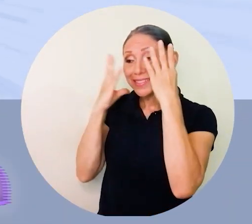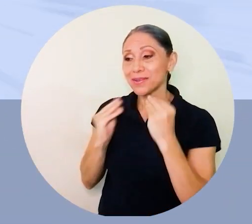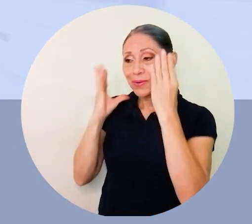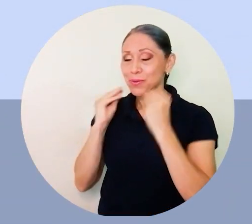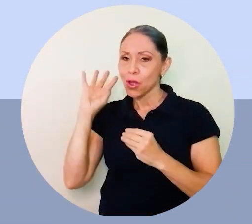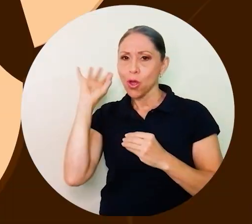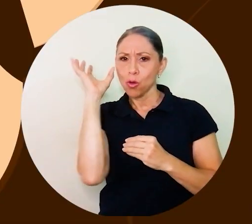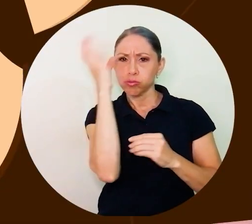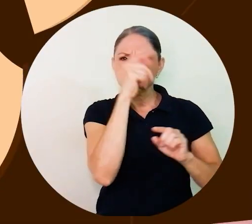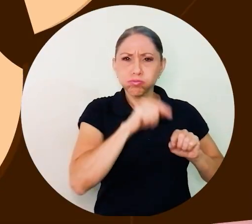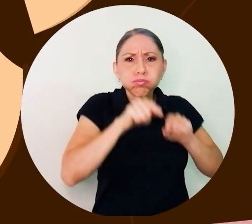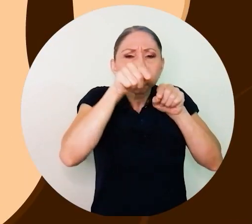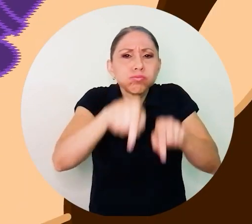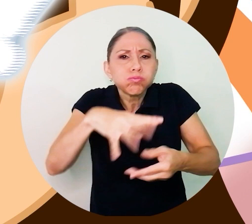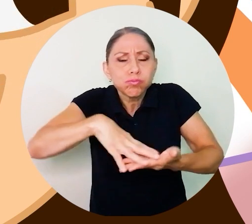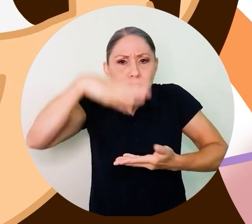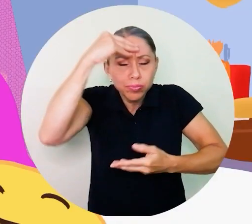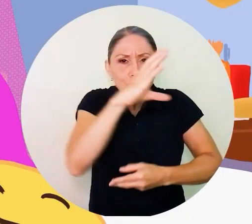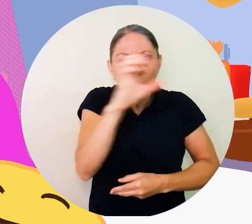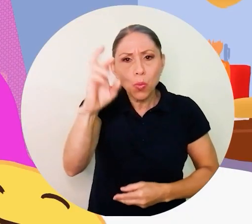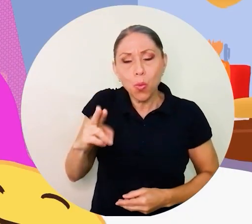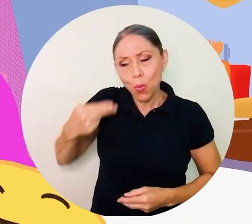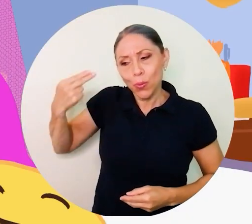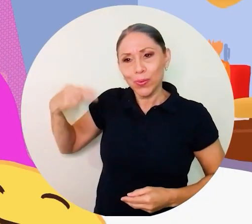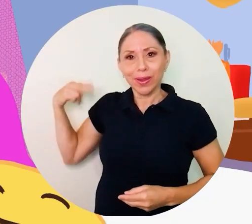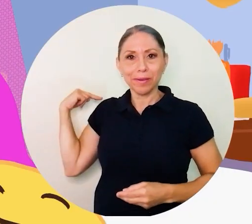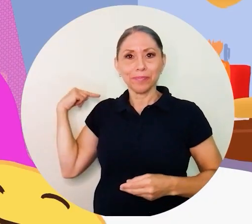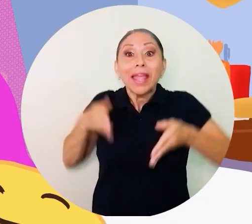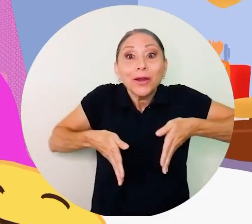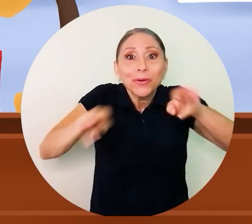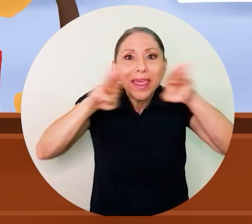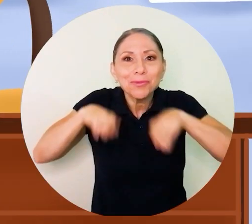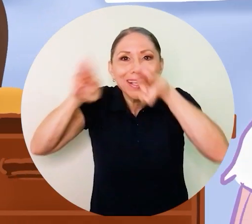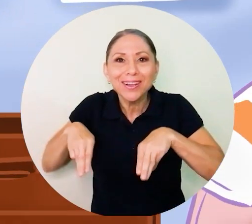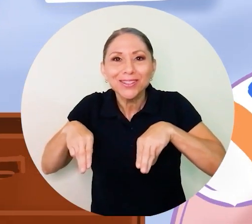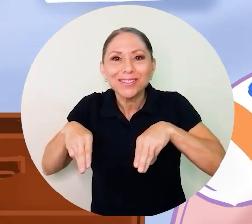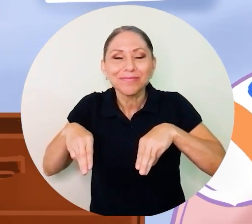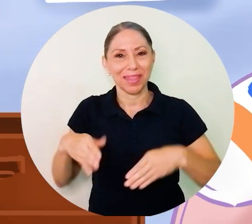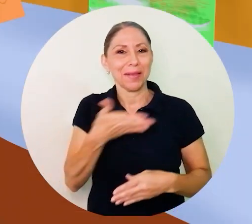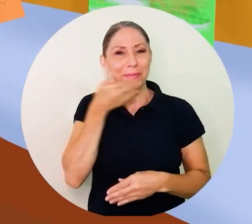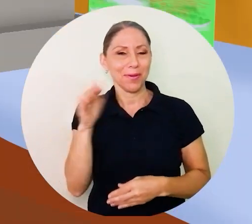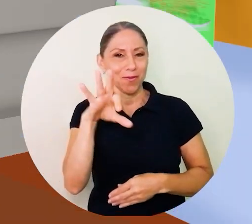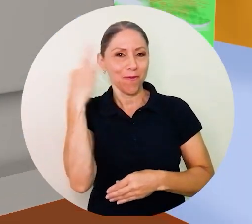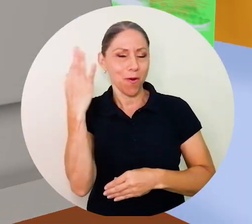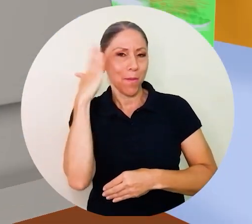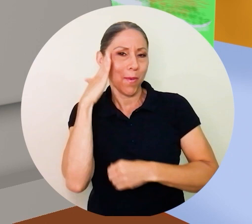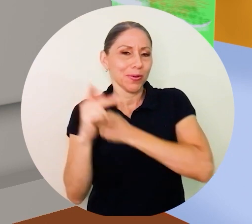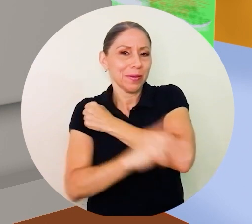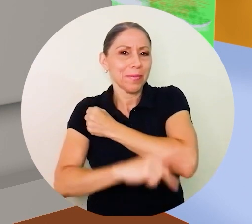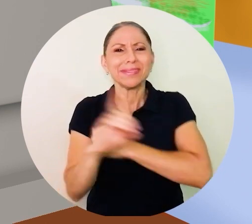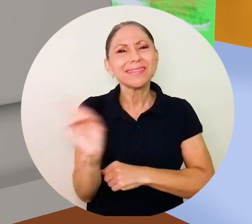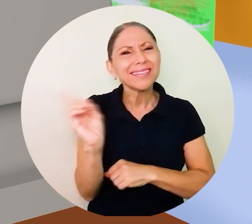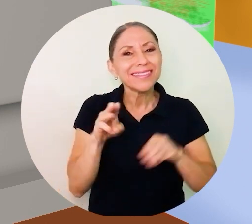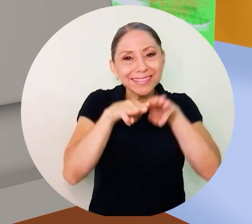como conocí a Rimi, un extraterrestre que vino a aprender la historia de Costa Rica. ¡Ruta de museos! Y la mejor forma de conocer